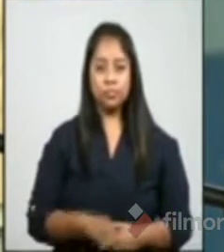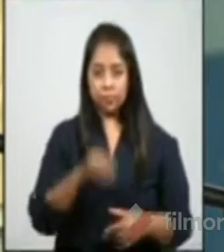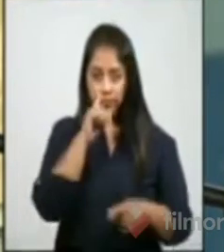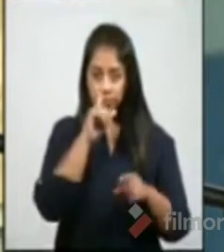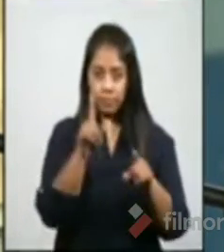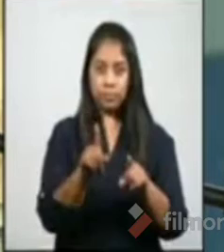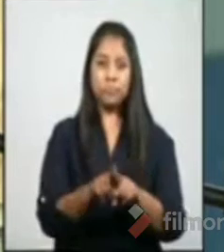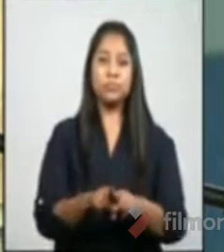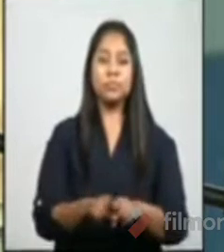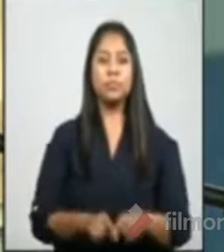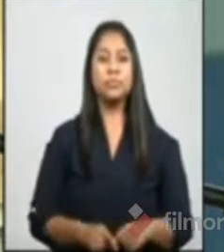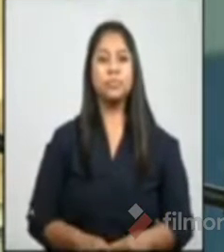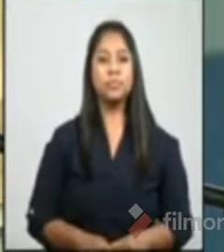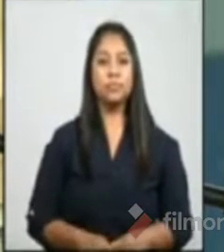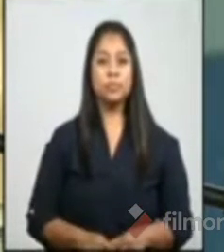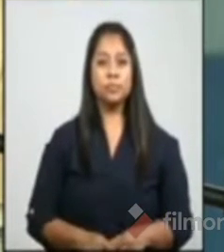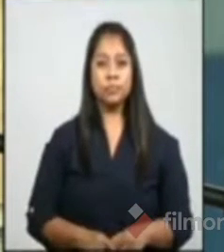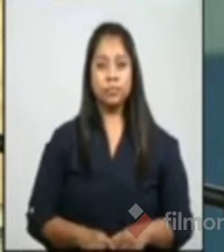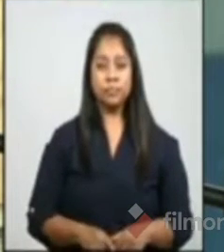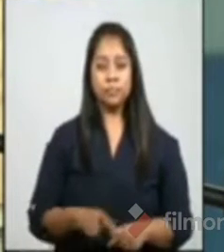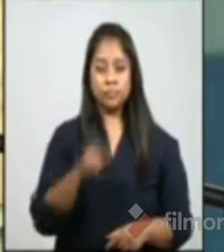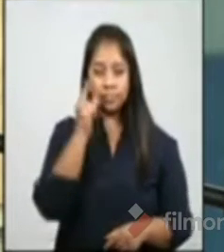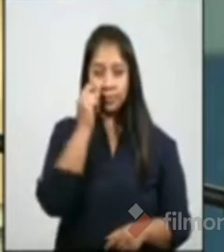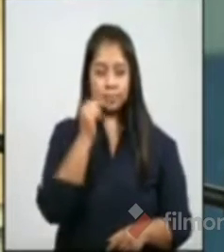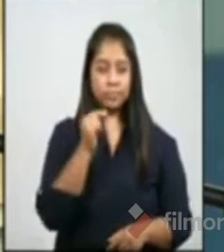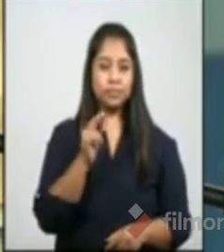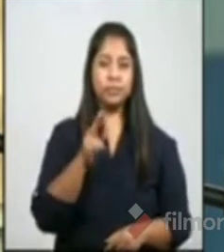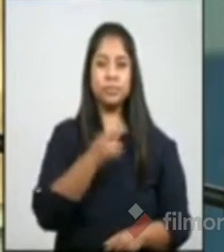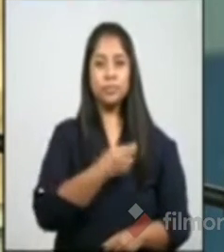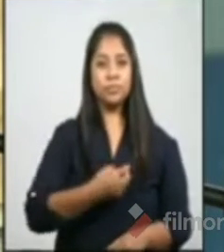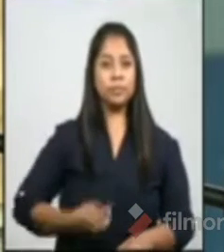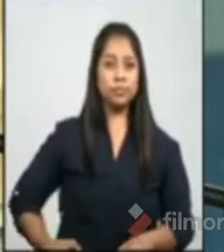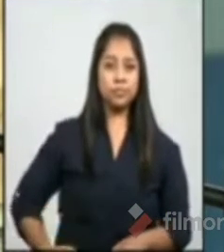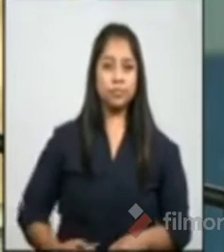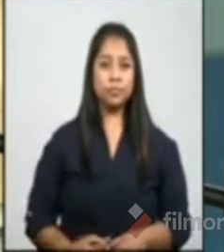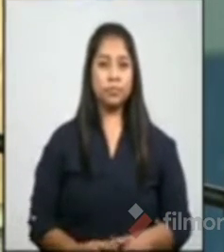Asimismo, señor presidente,